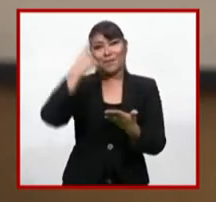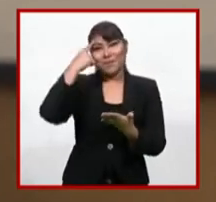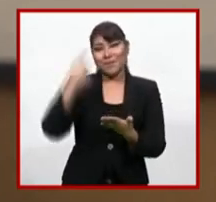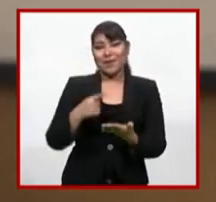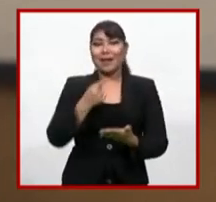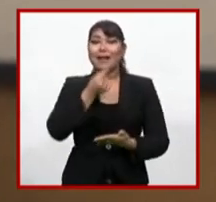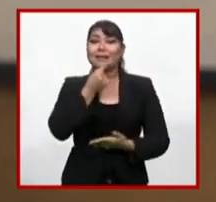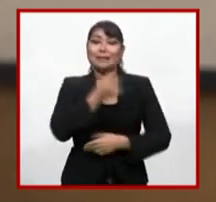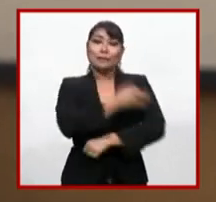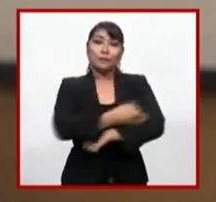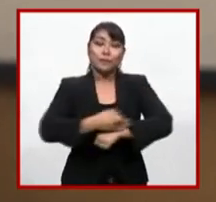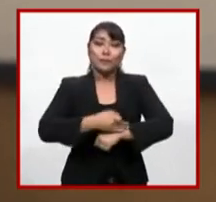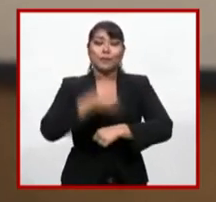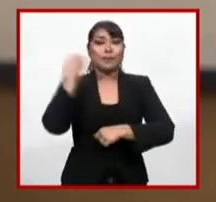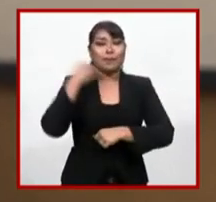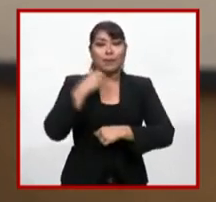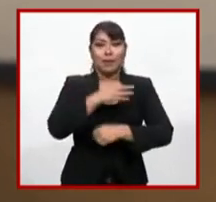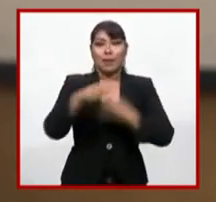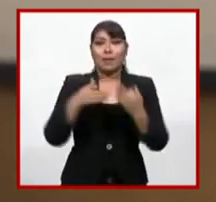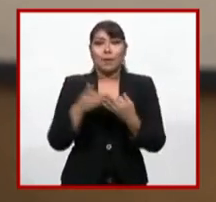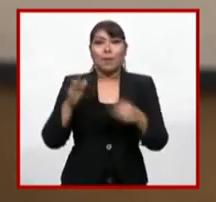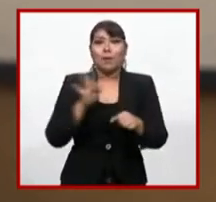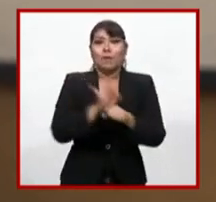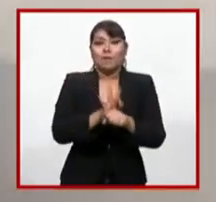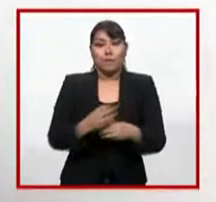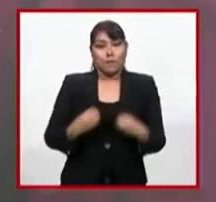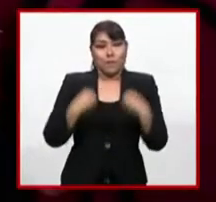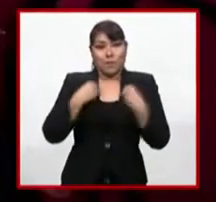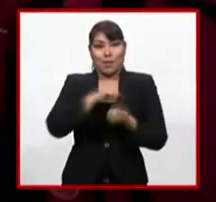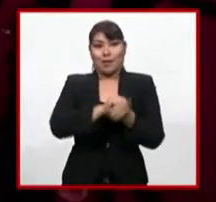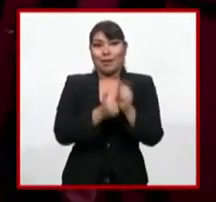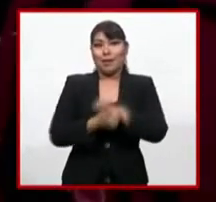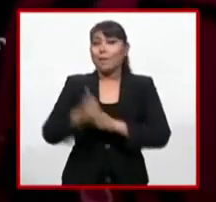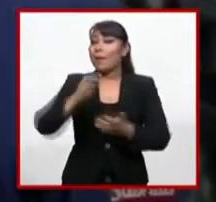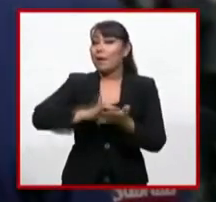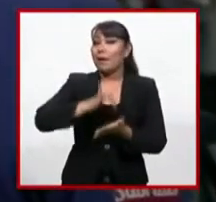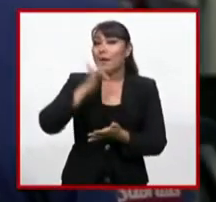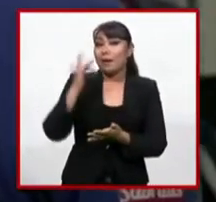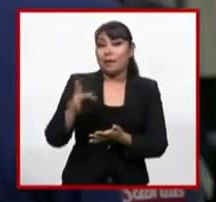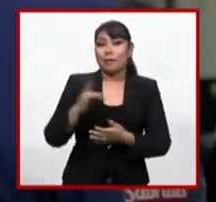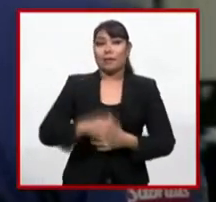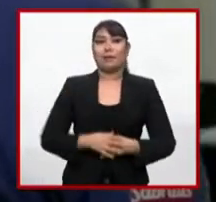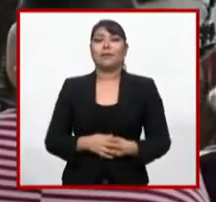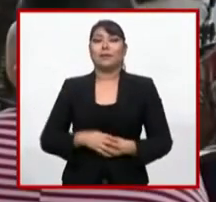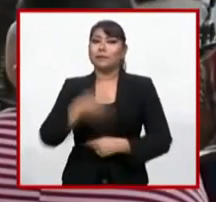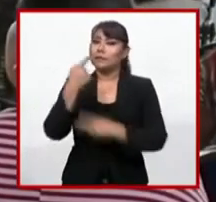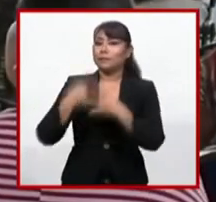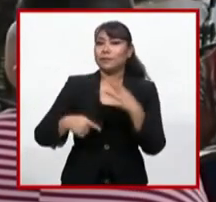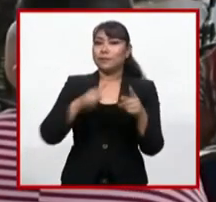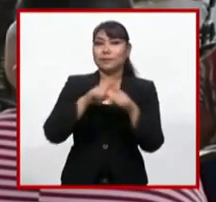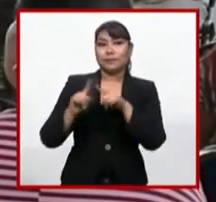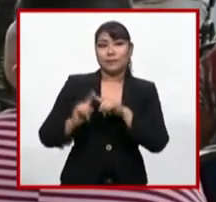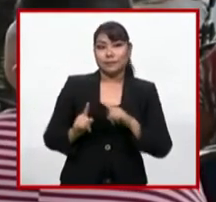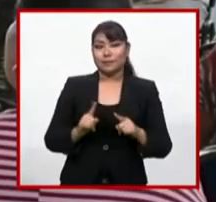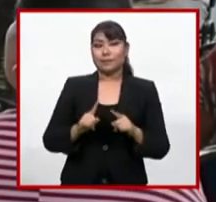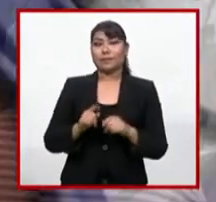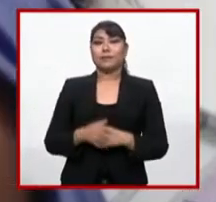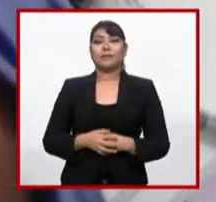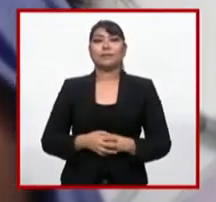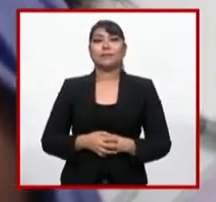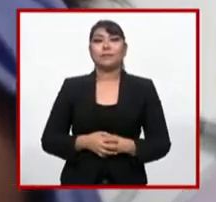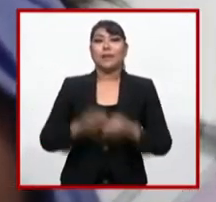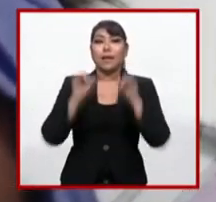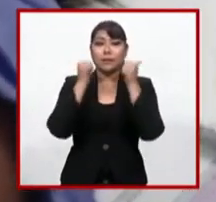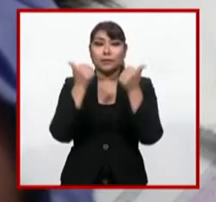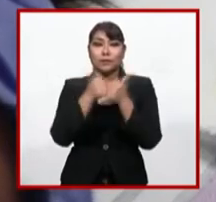de muchas familias oaxaqueñas. Gracias, gracias Operation Smile, gracias Swiss Foundation, gracias a Los Quijotes, a Techo, a